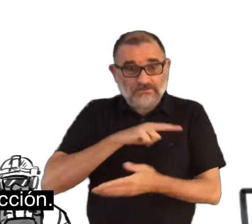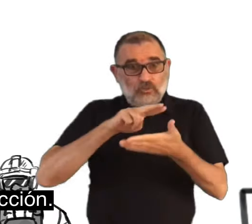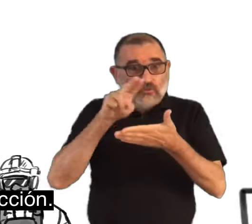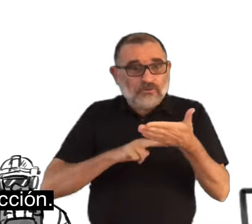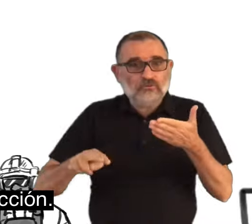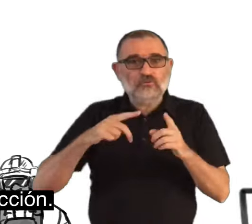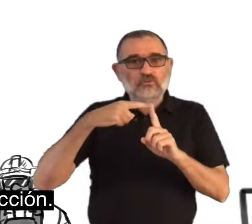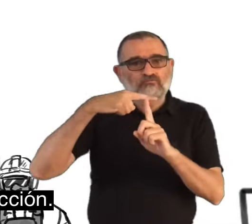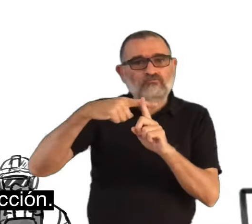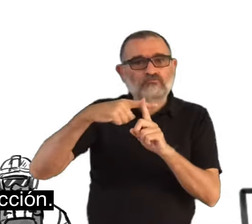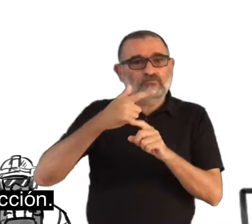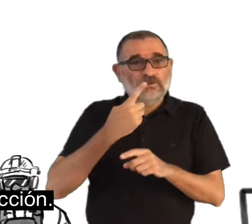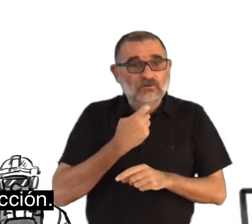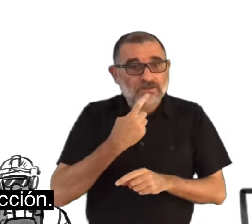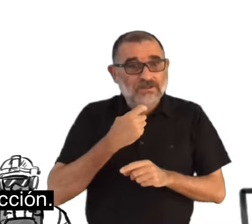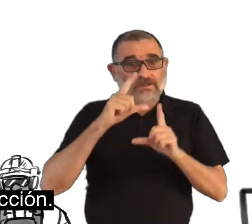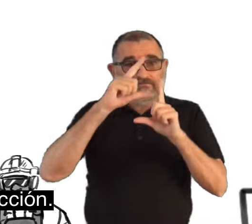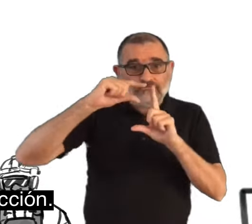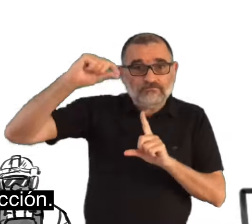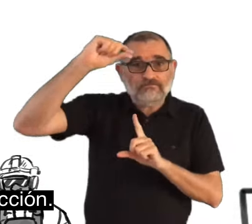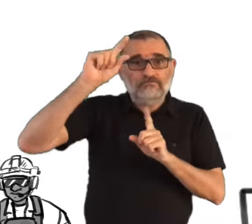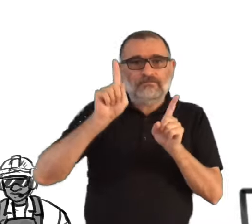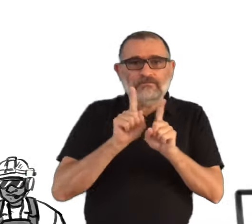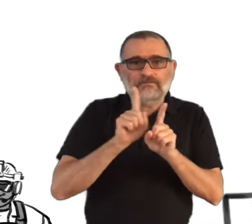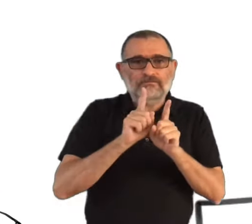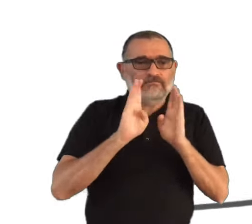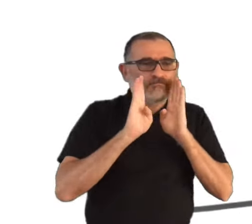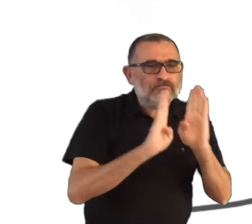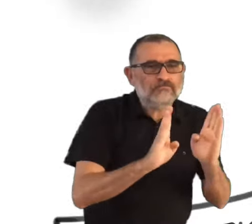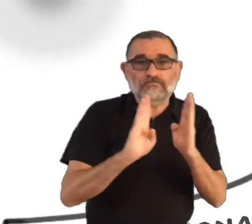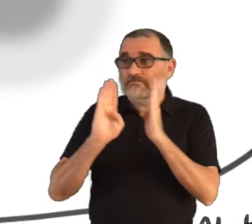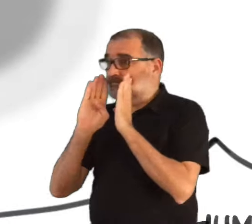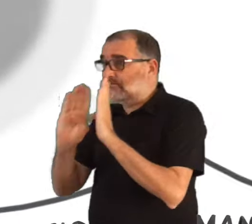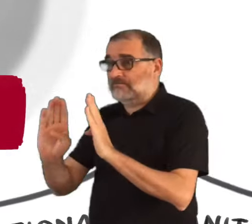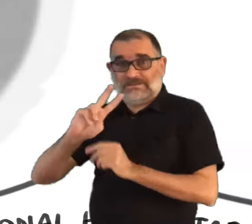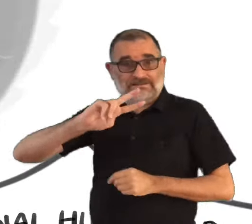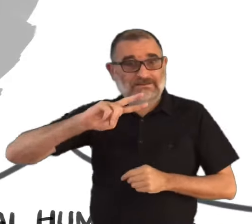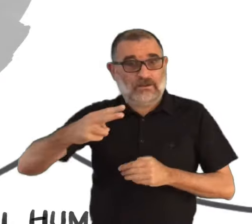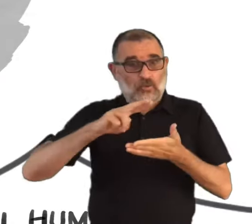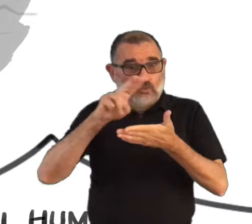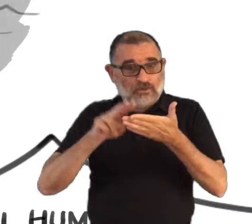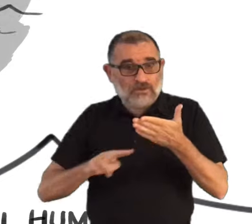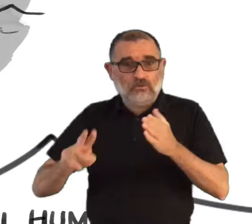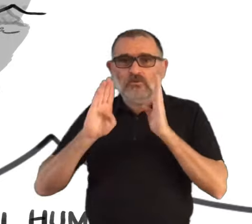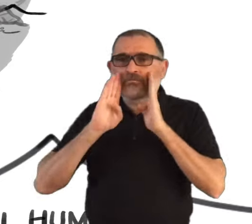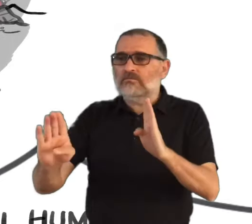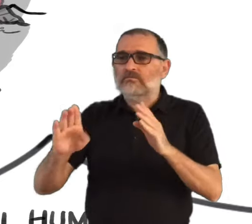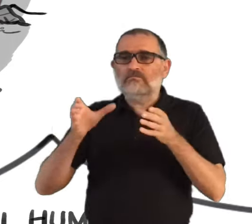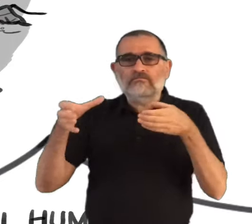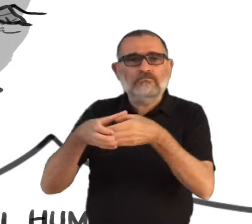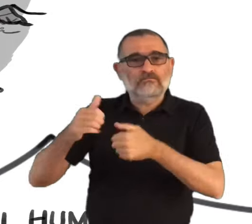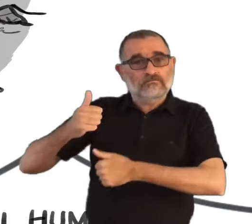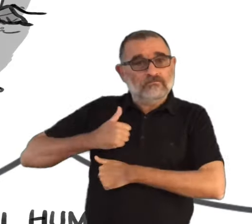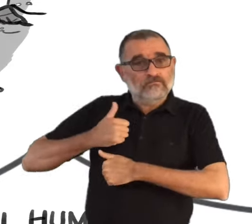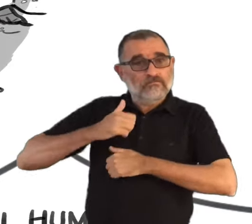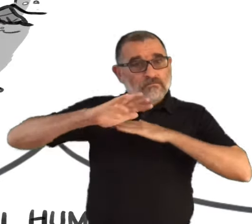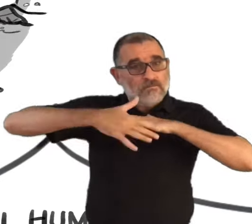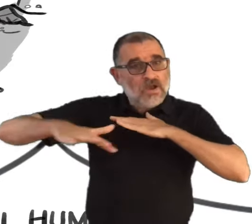Cruz Roja y la Media Luna Roja como signos visibles de protección. El segundo convenio adapta el primero a las Fuerzas Armadas en el mar.